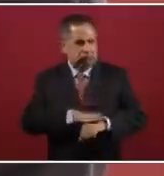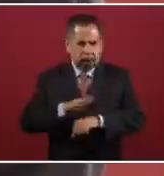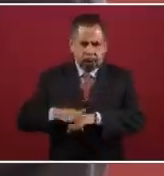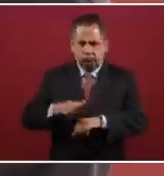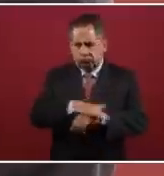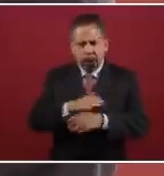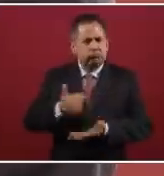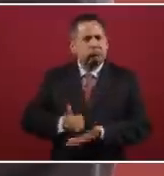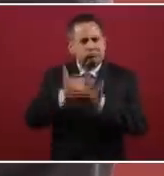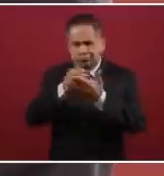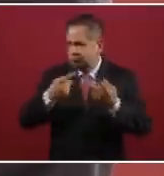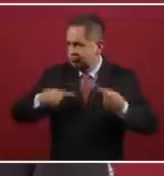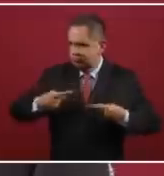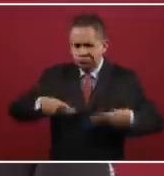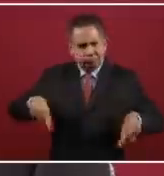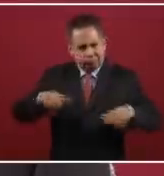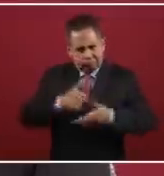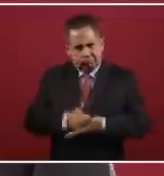a que ayuden.